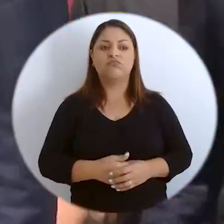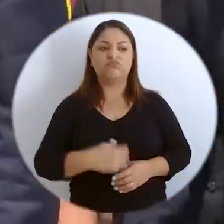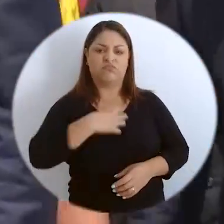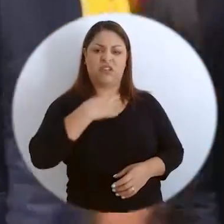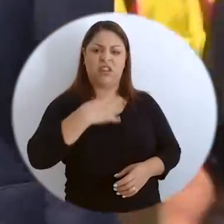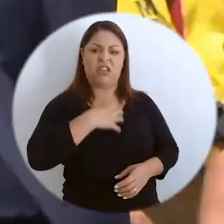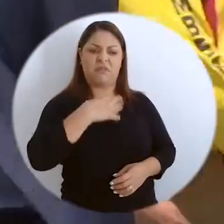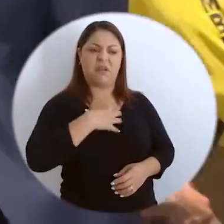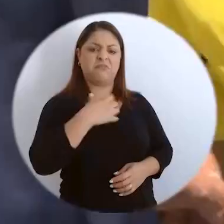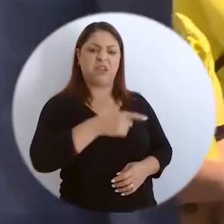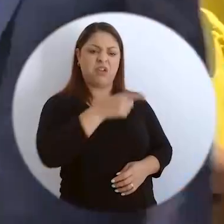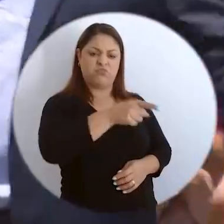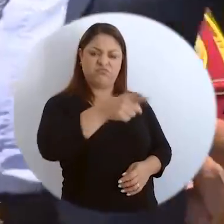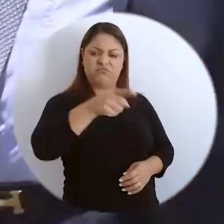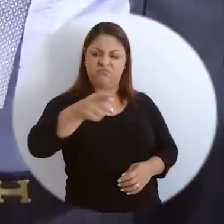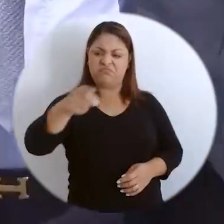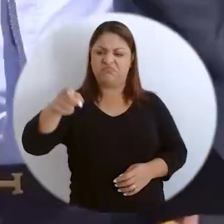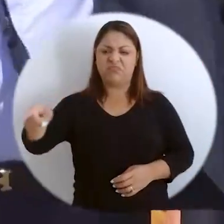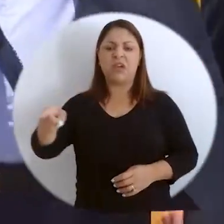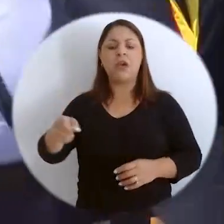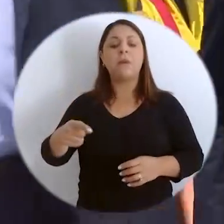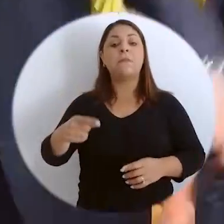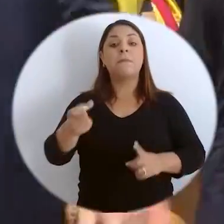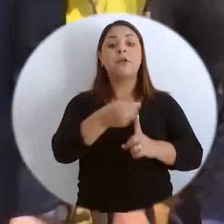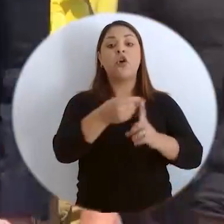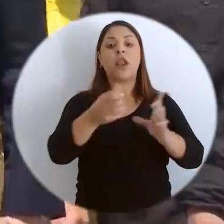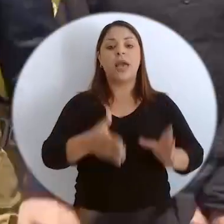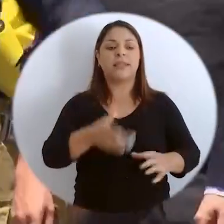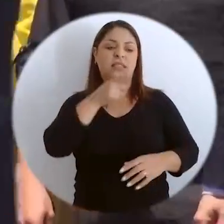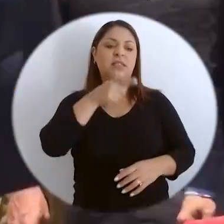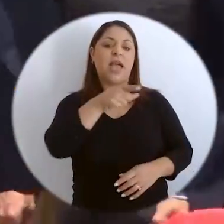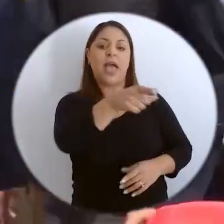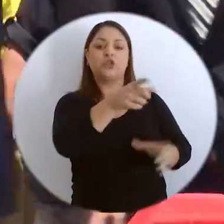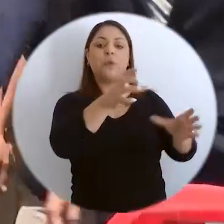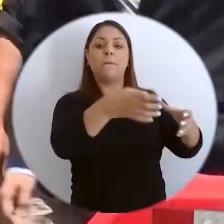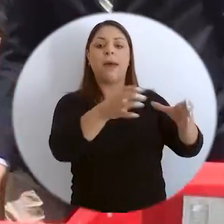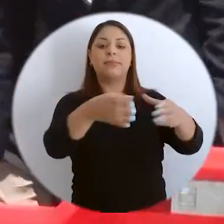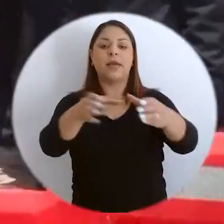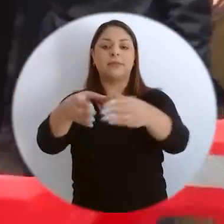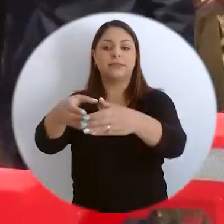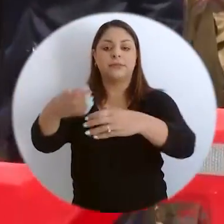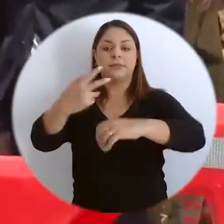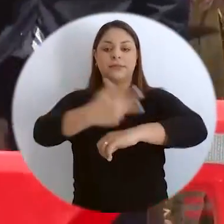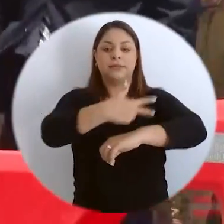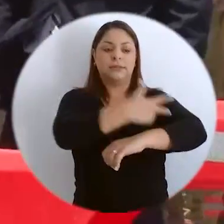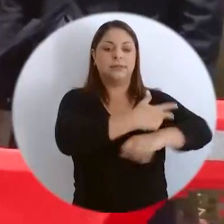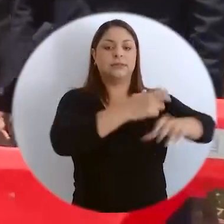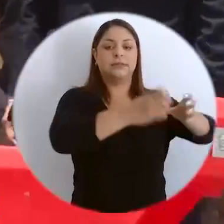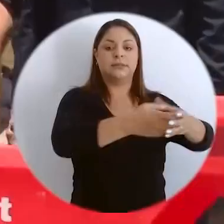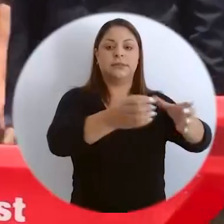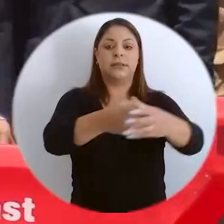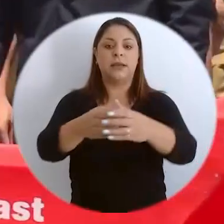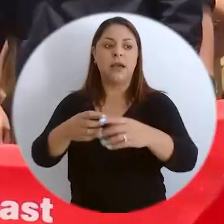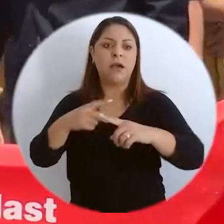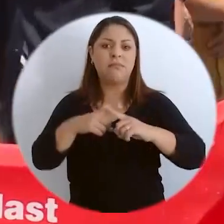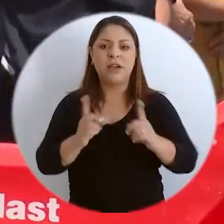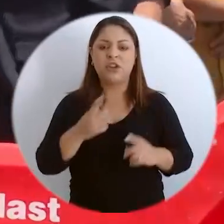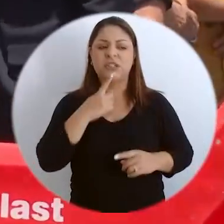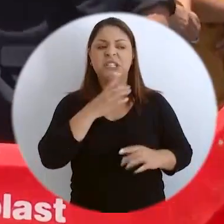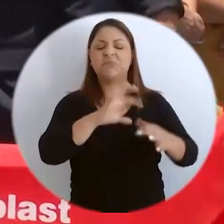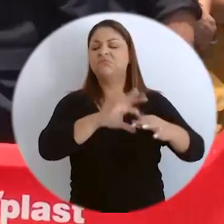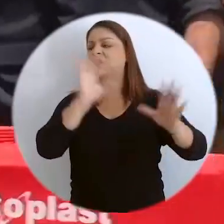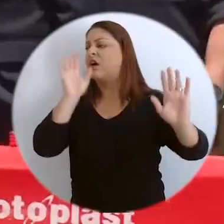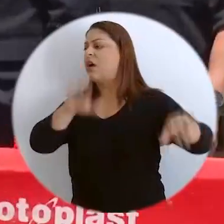cometen esa violencia, dice, esto es un problema de bandas, y por otra parte, se desliga de la resolución al